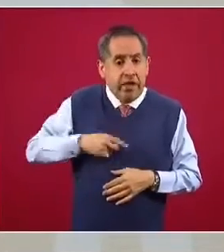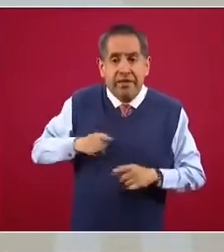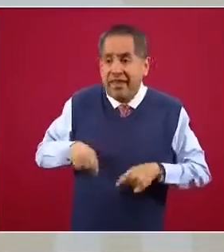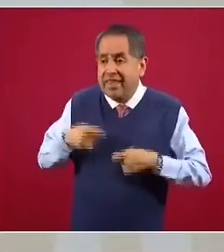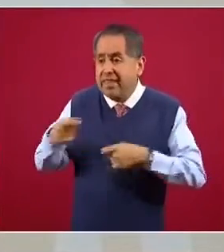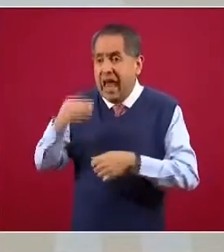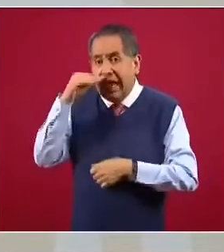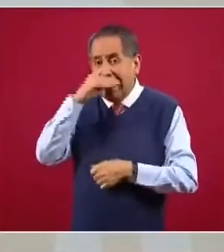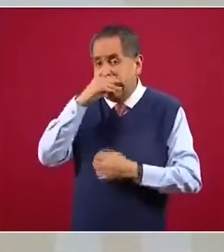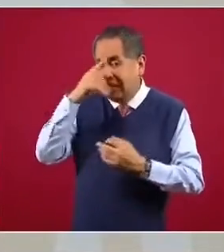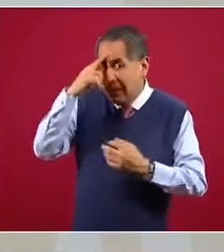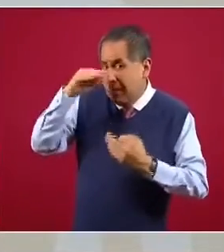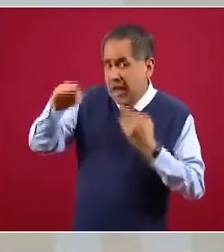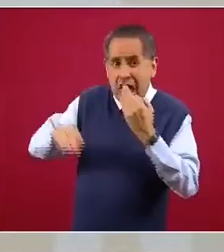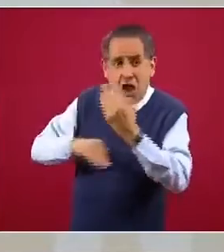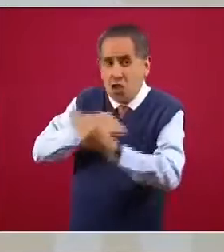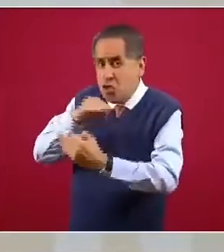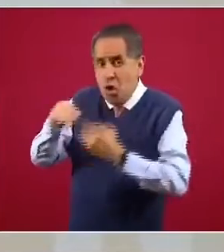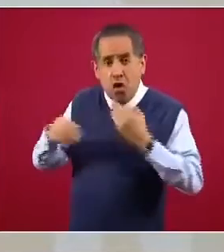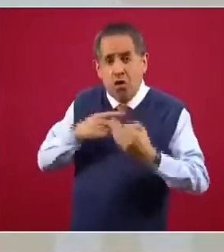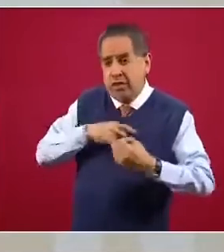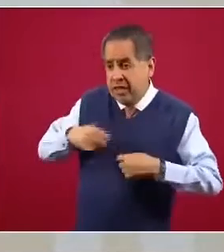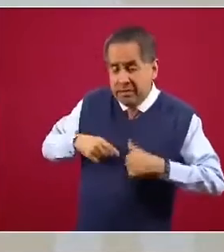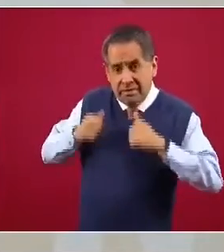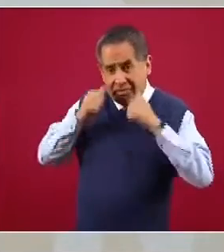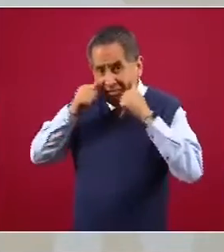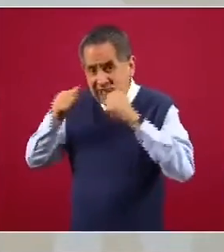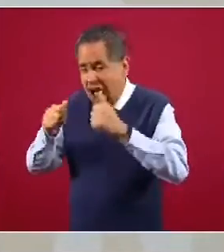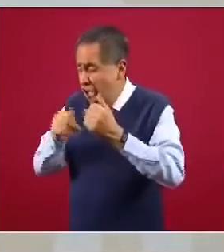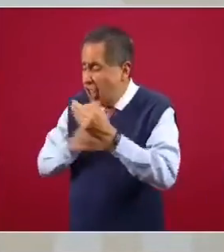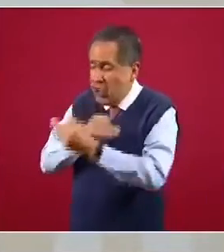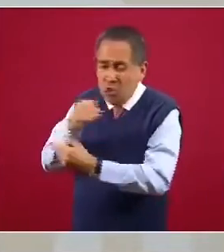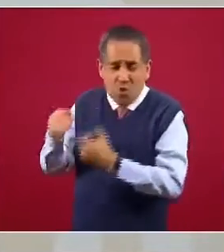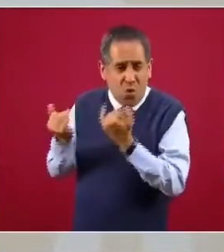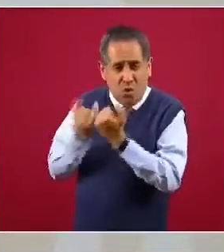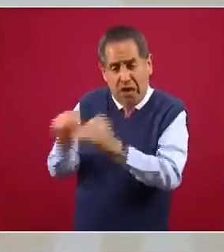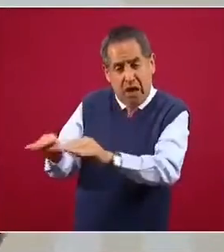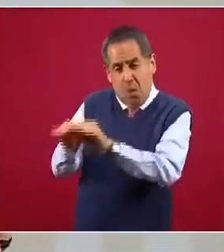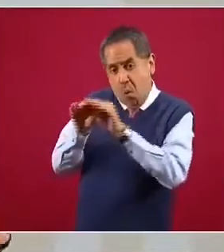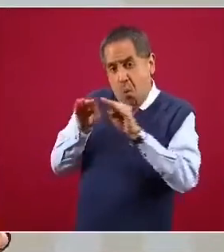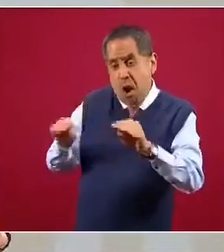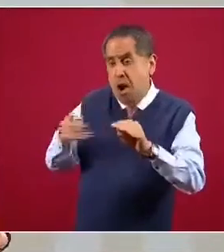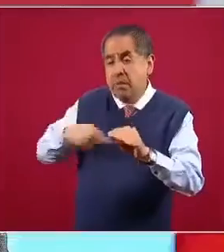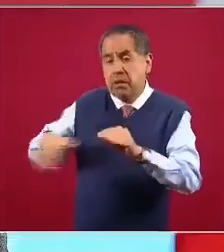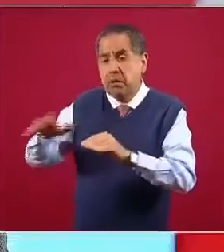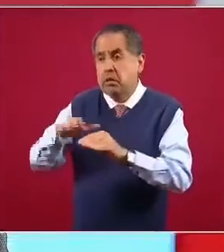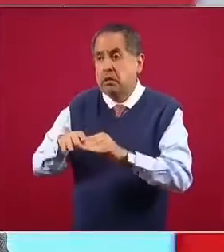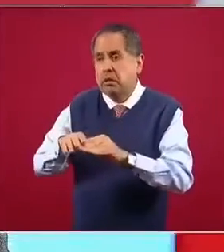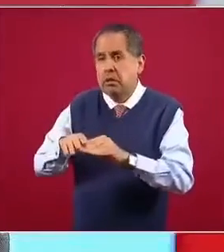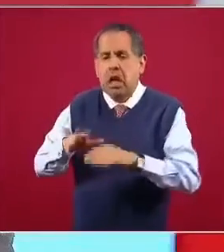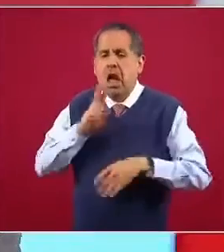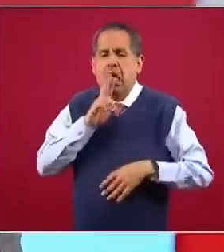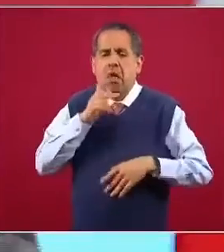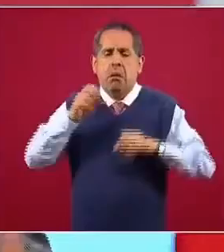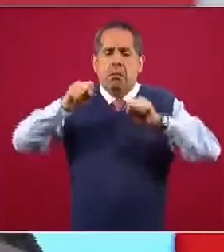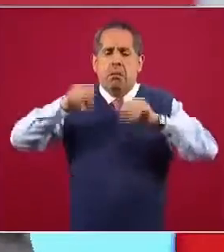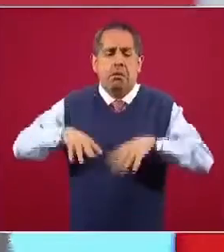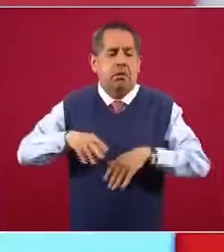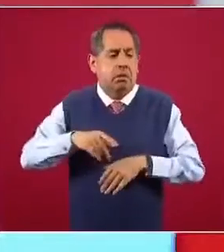de cobertura universal con capacidad resolutiva y una distribución equitativa para la población